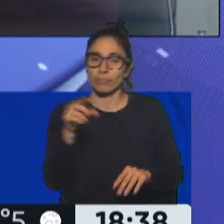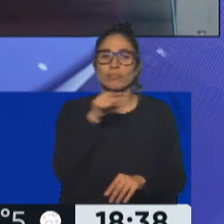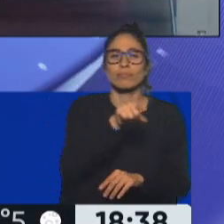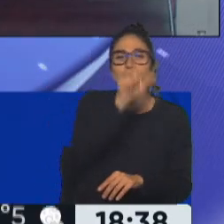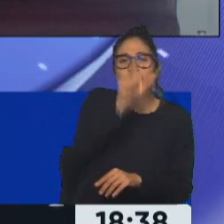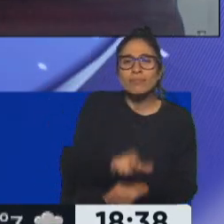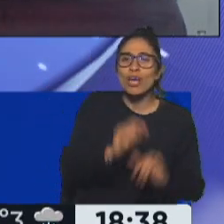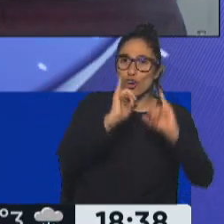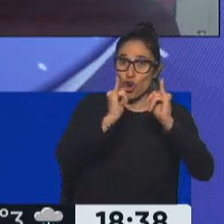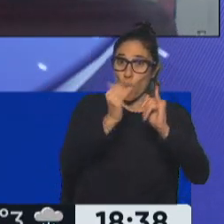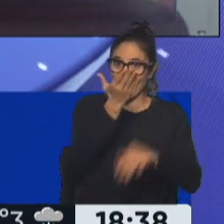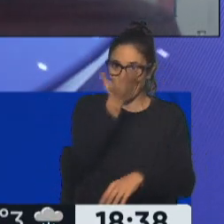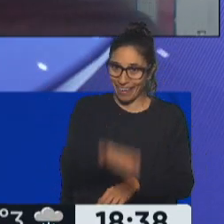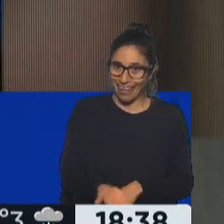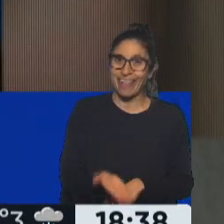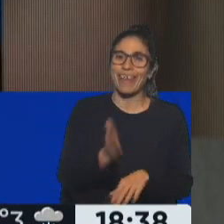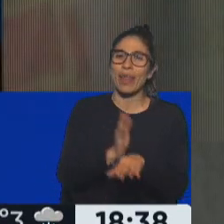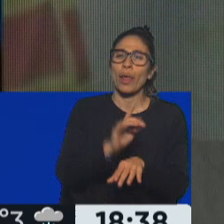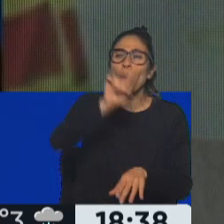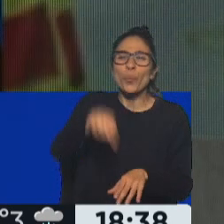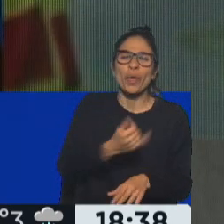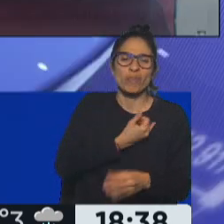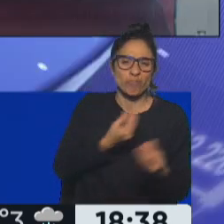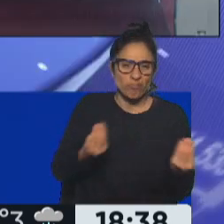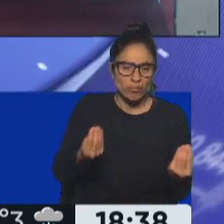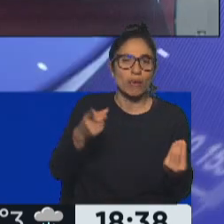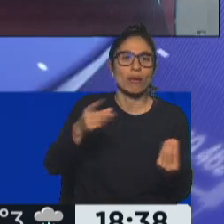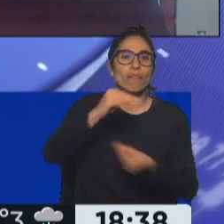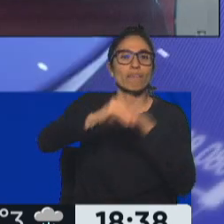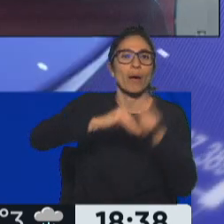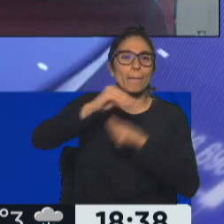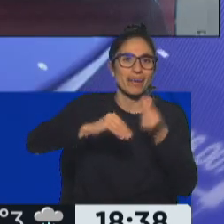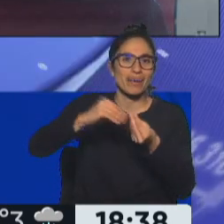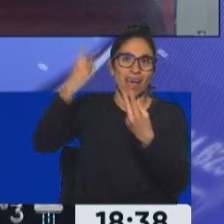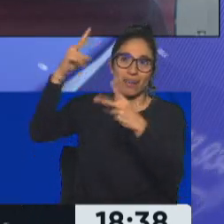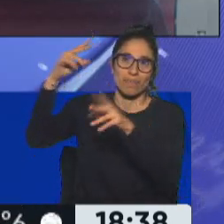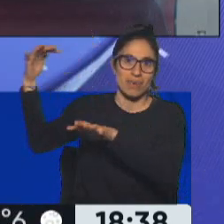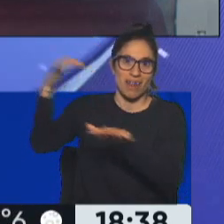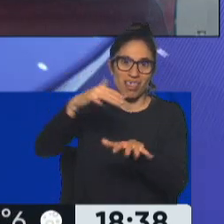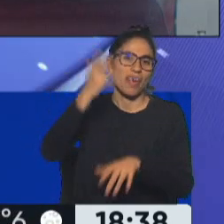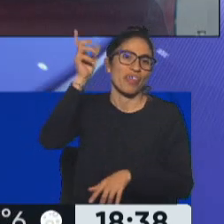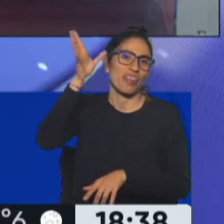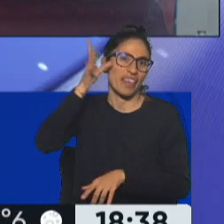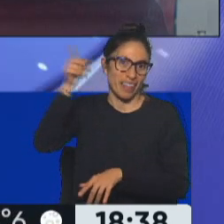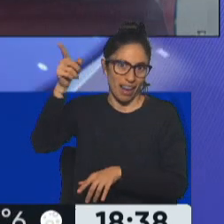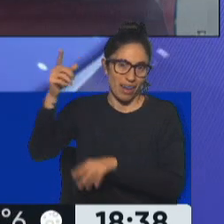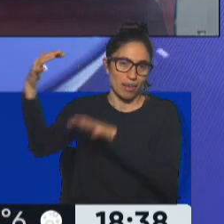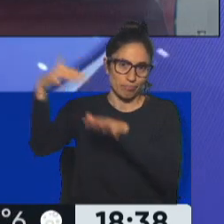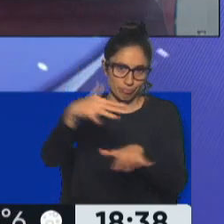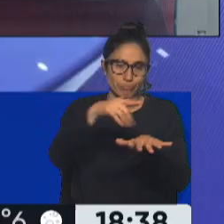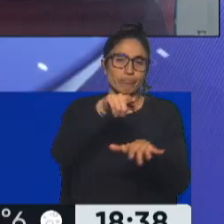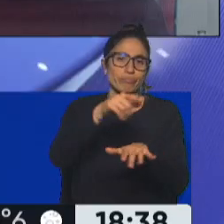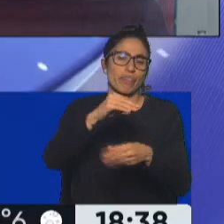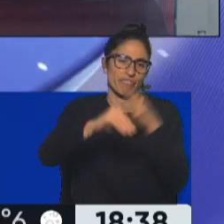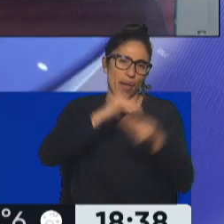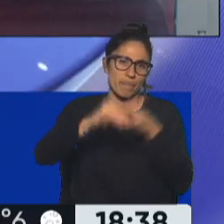humilde, digo relativamente migrantes, porque ¿no? Exactamente, de migrantes de Italia. Ahora bien,